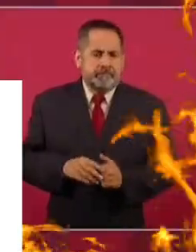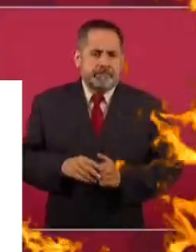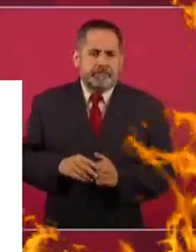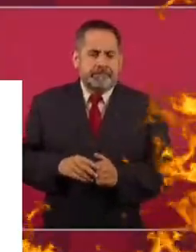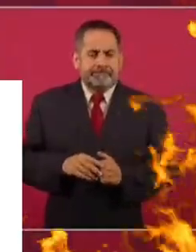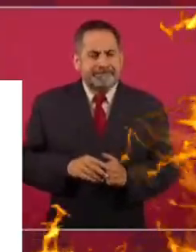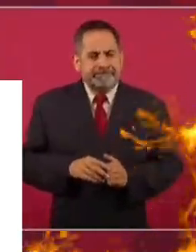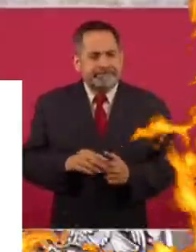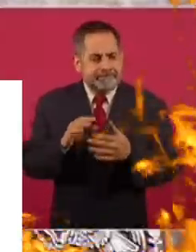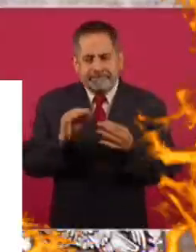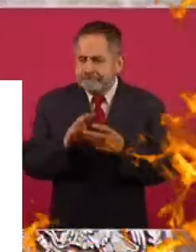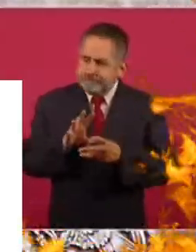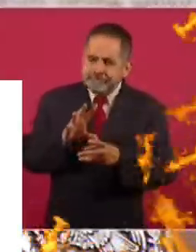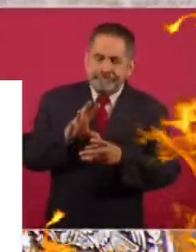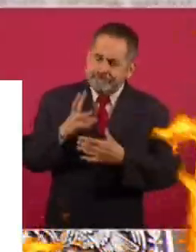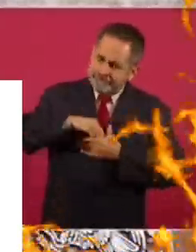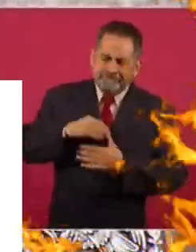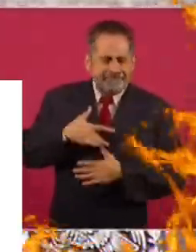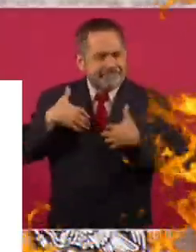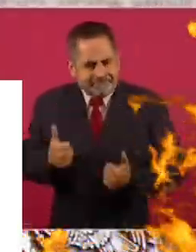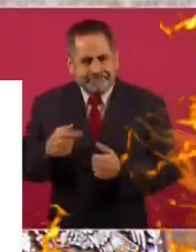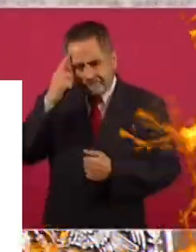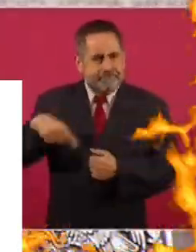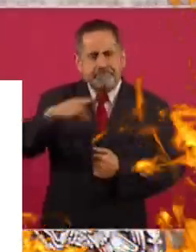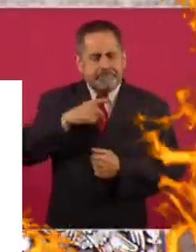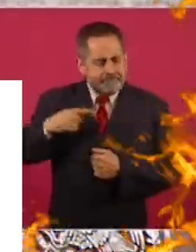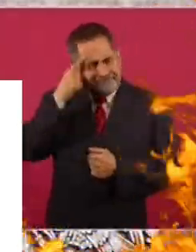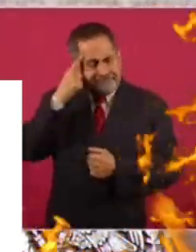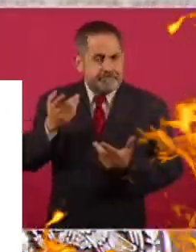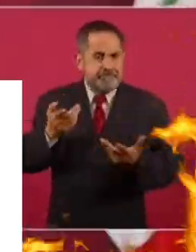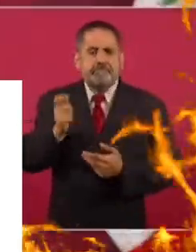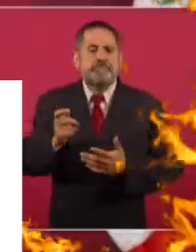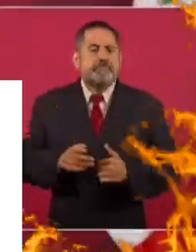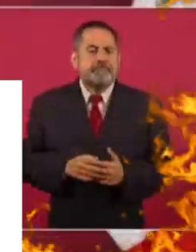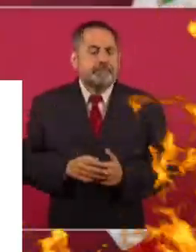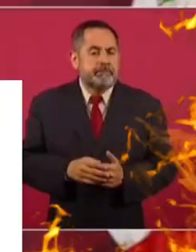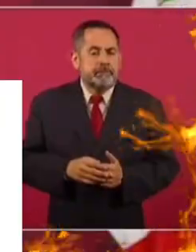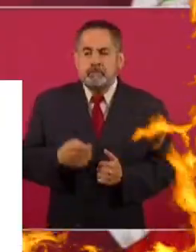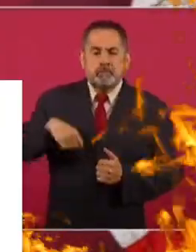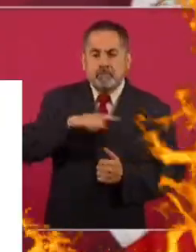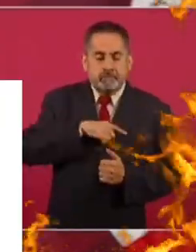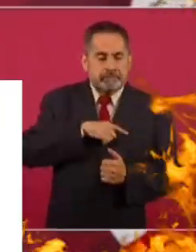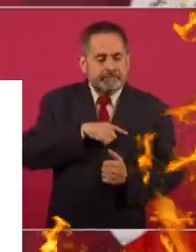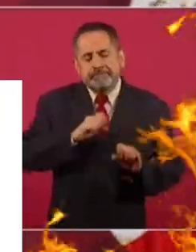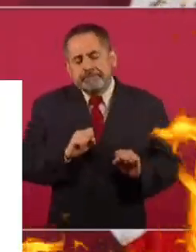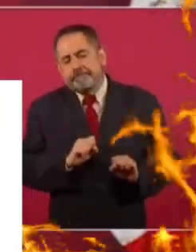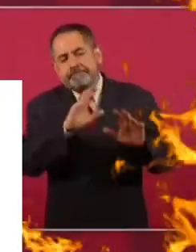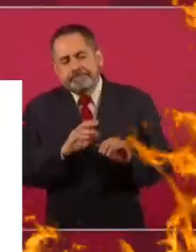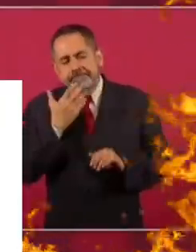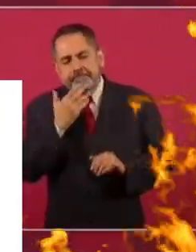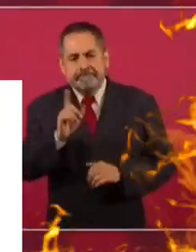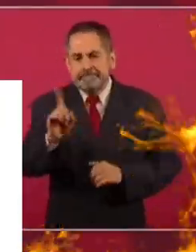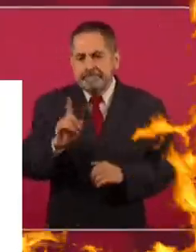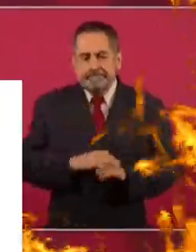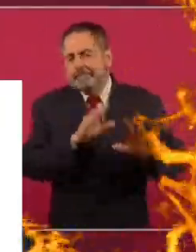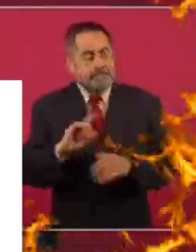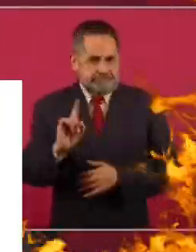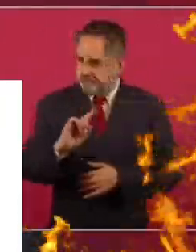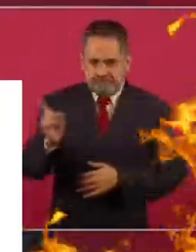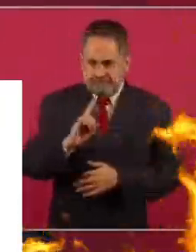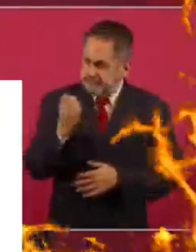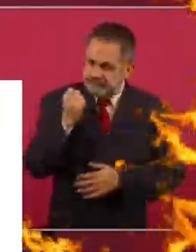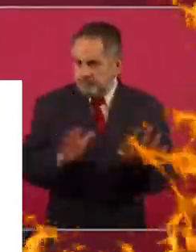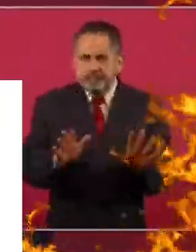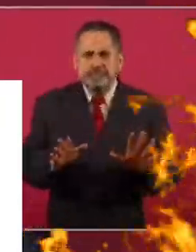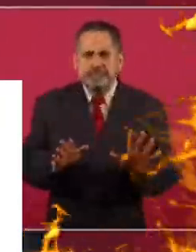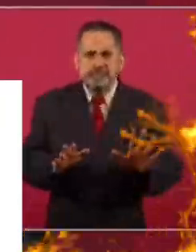o internalizar, y esto es para todos, que no vamos a permitir la impunidad